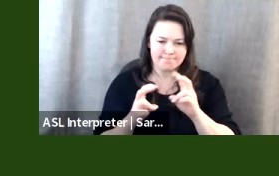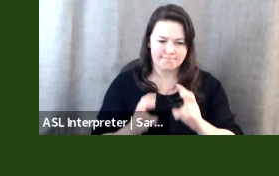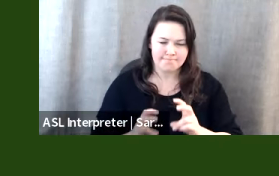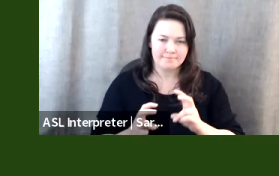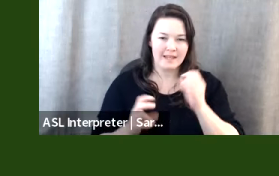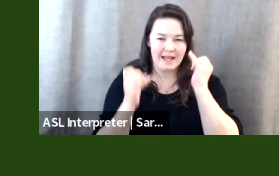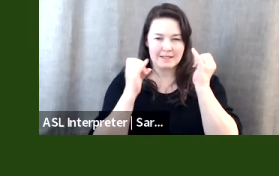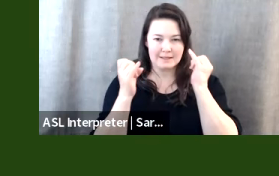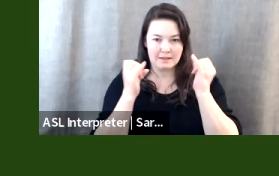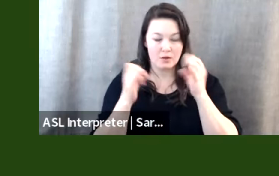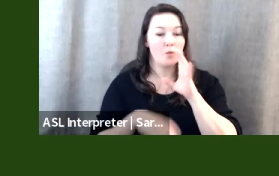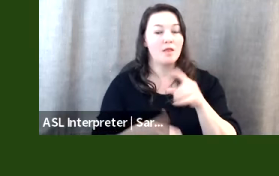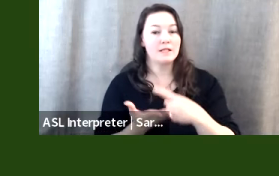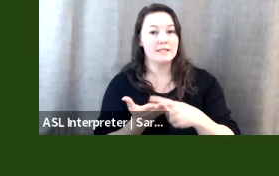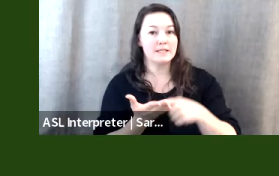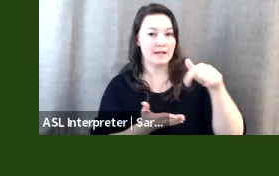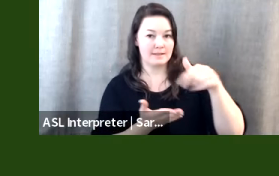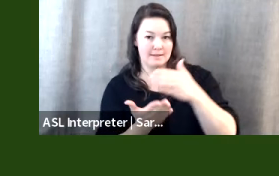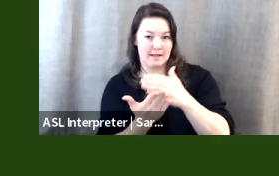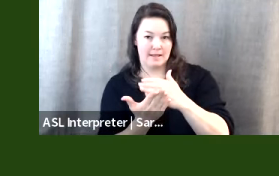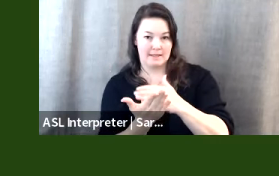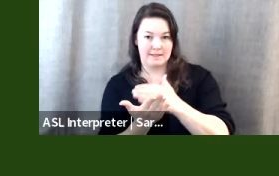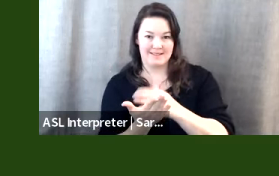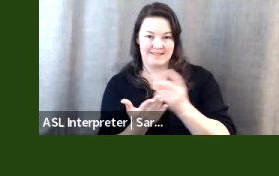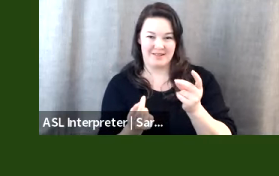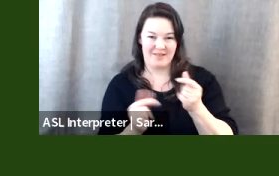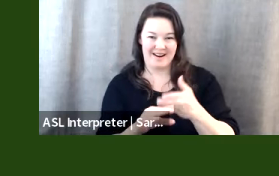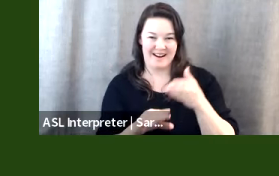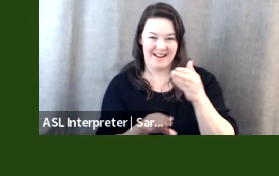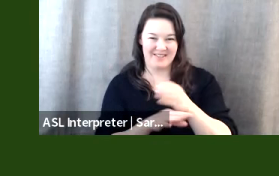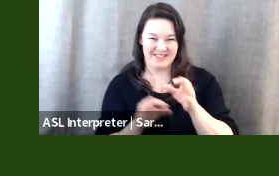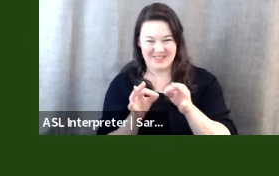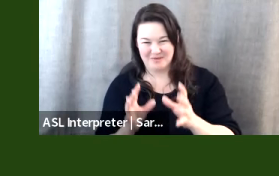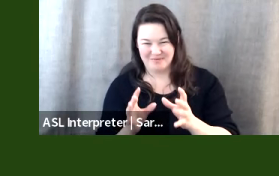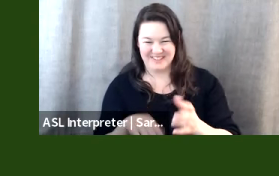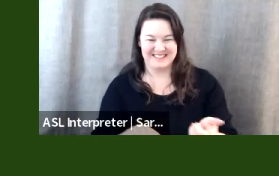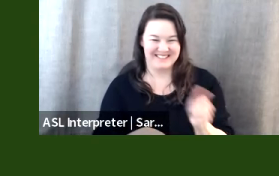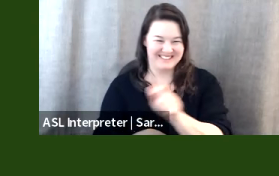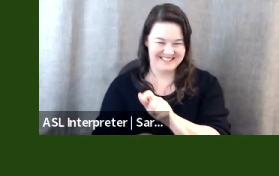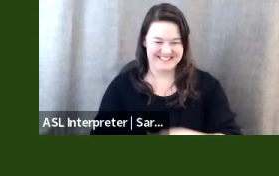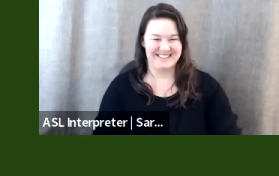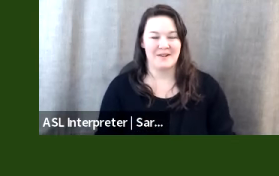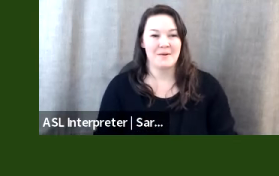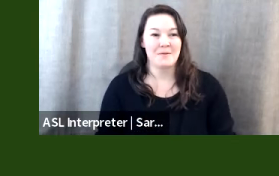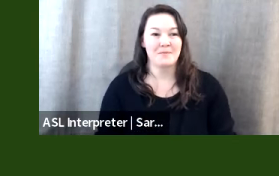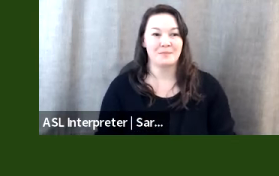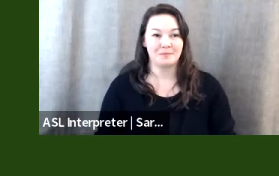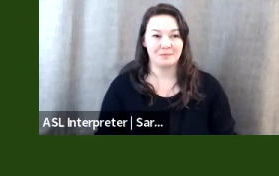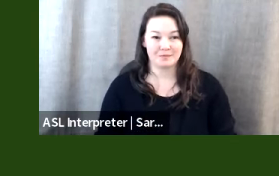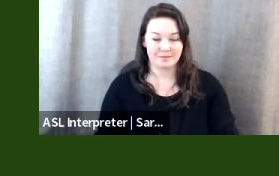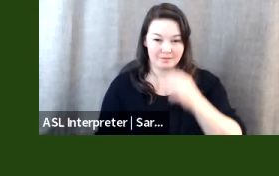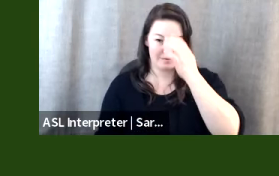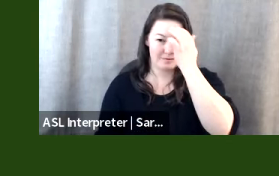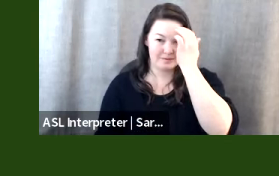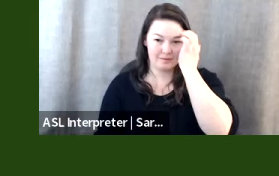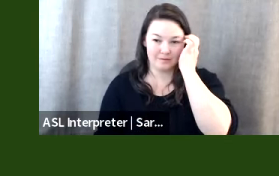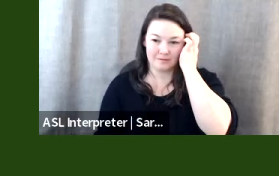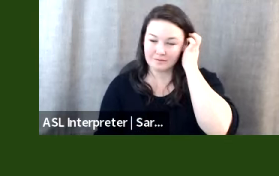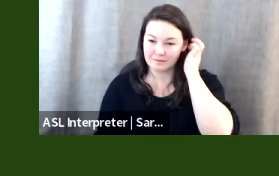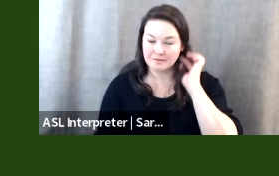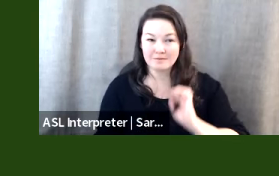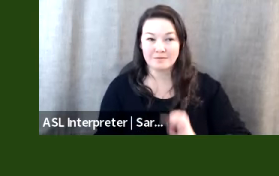we'll go through this list and right after interpreter. Entonces, el comisionador también, los comisionadores más